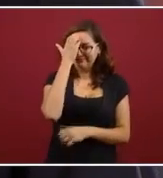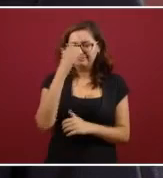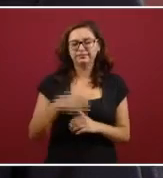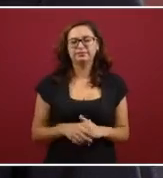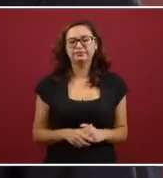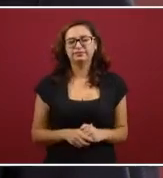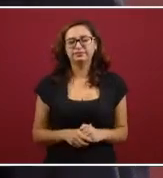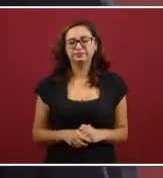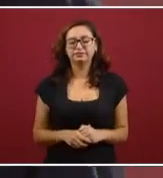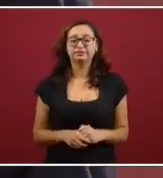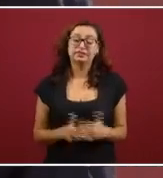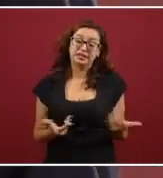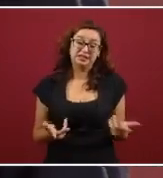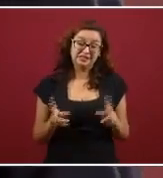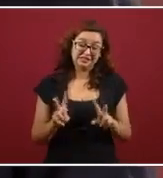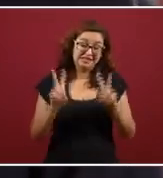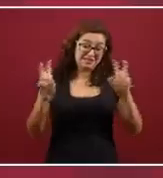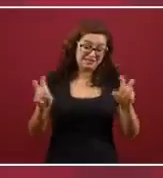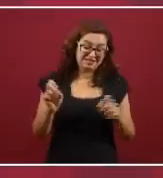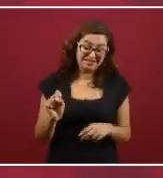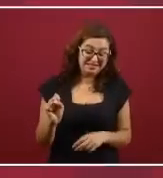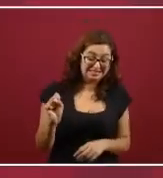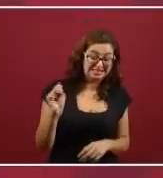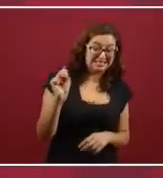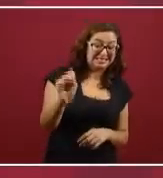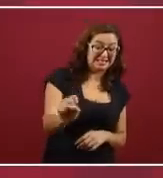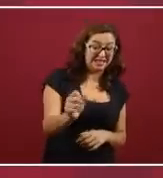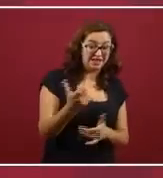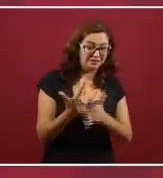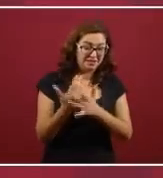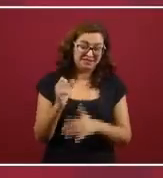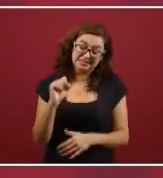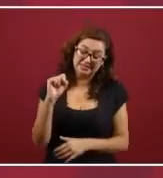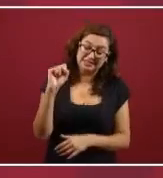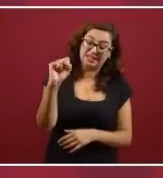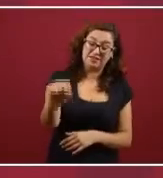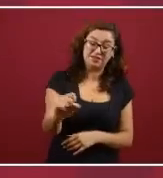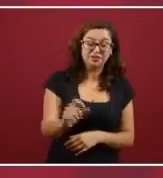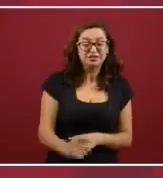cuando hablo de sabadazo es que antes, ¿sí?,